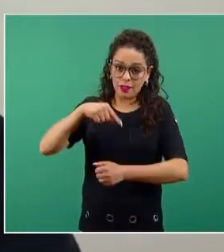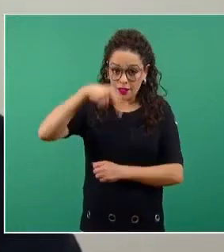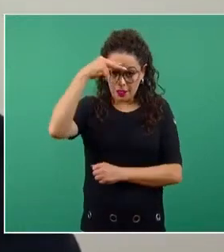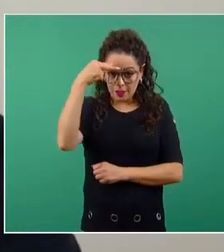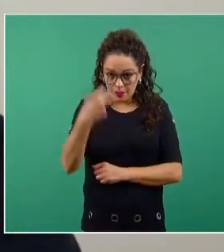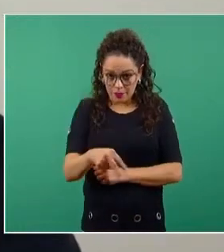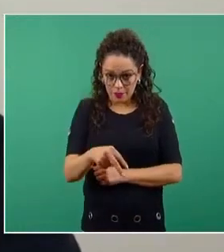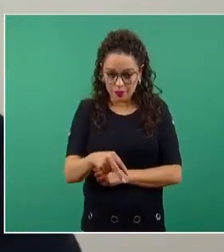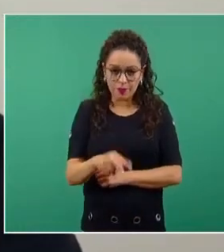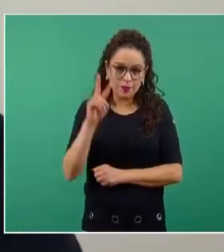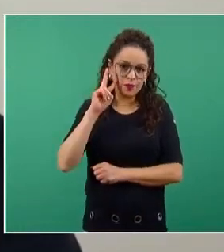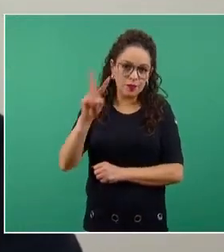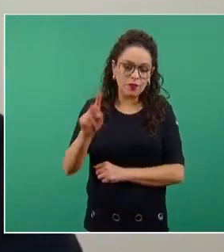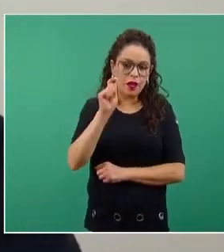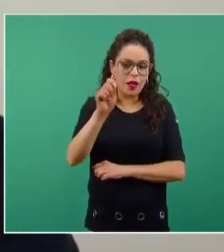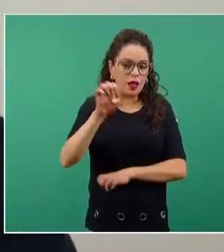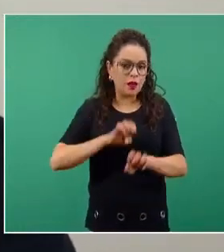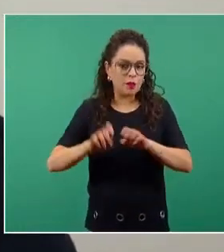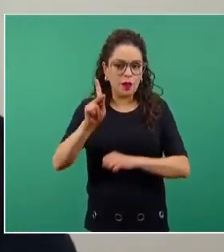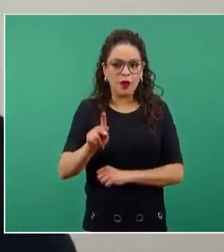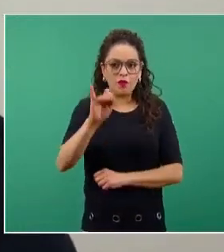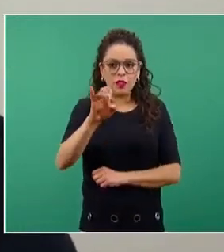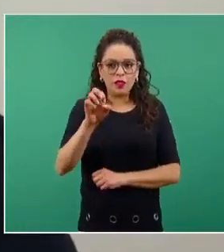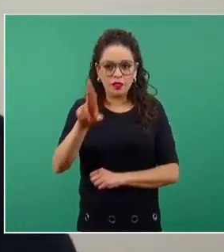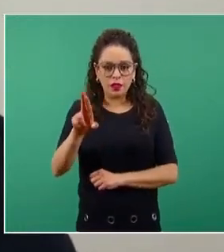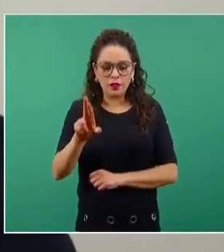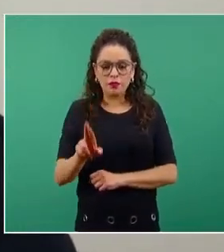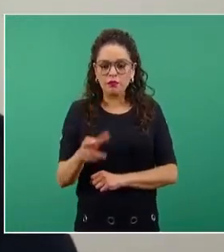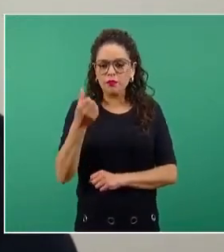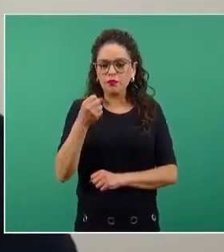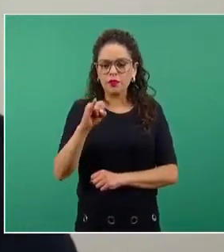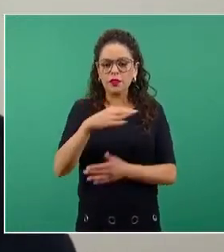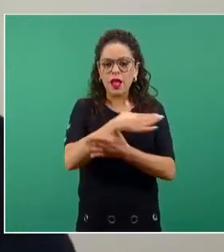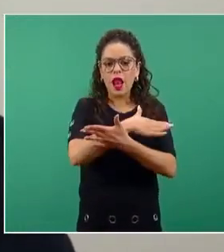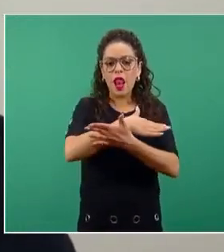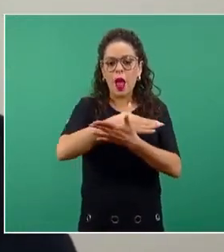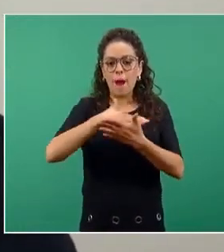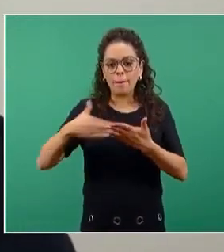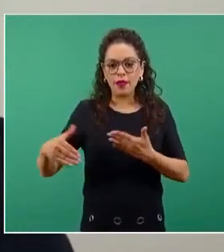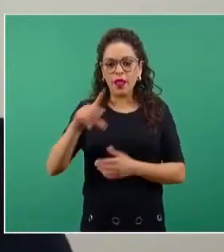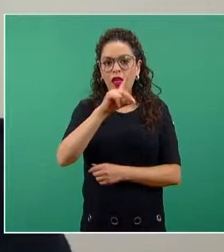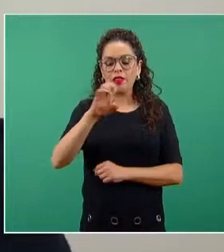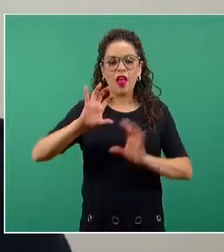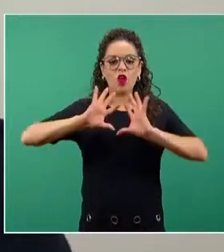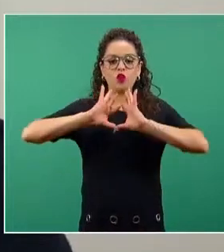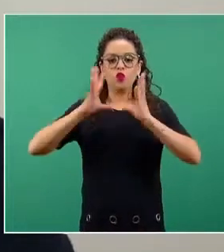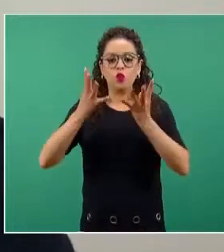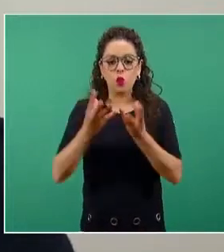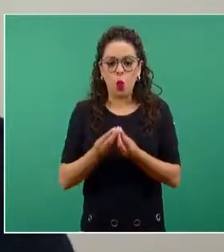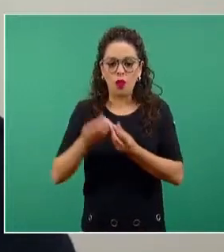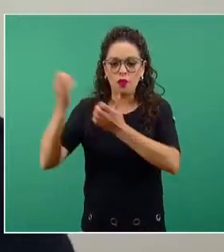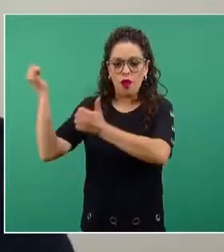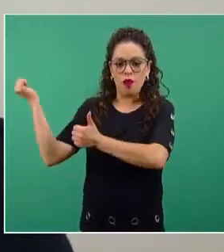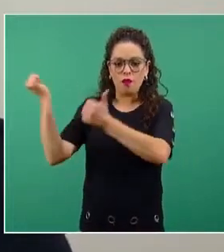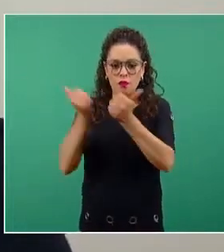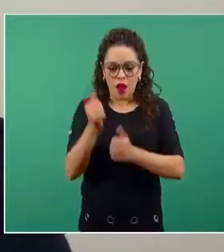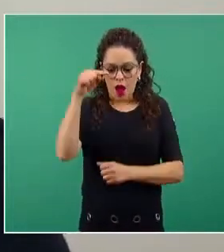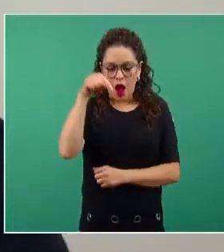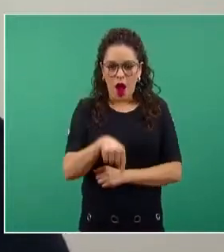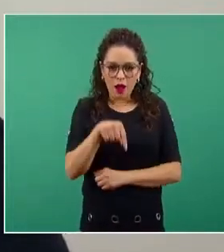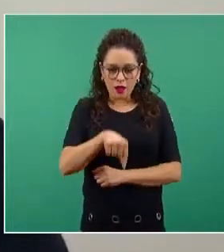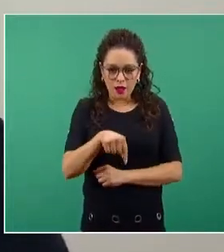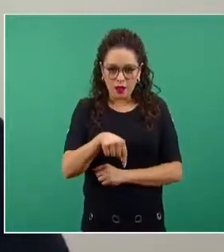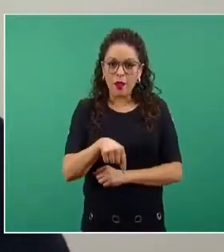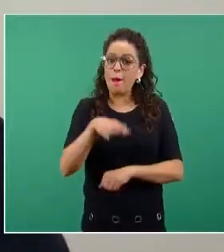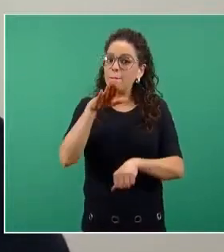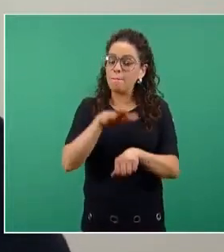vacuna Pfizer-BioNTech es prácticamente la mitad del total de vacunas que han llegado hasta el momento al país, es decir, es la mayor